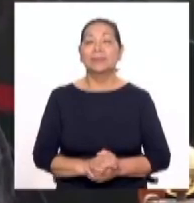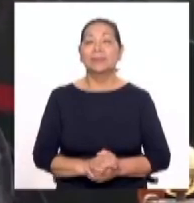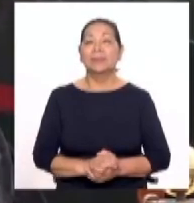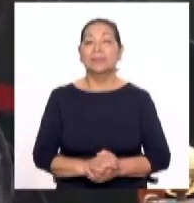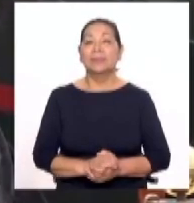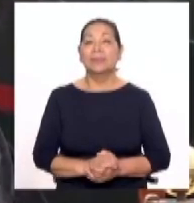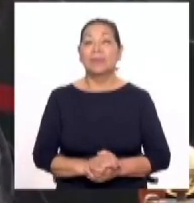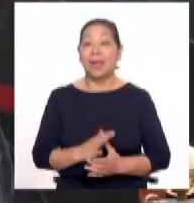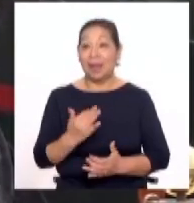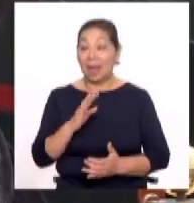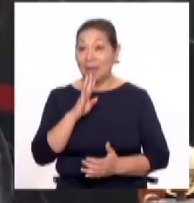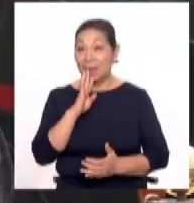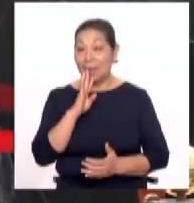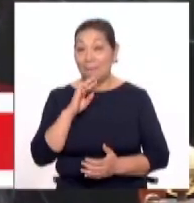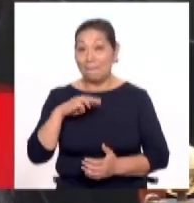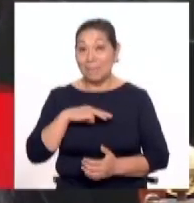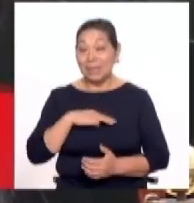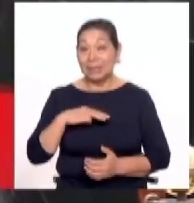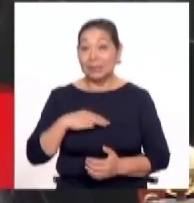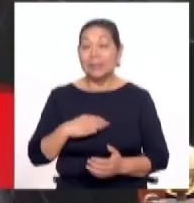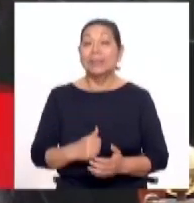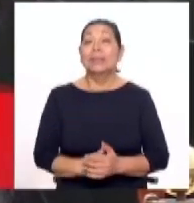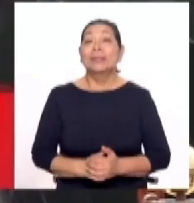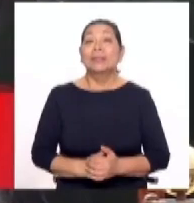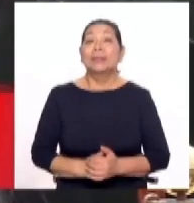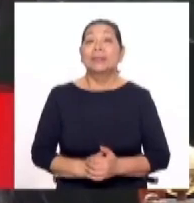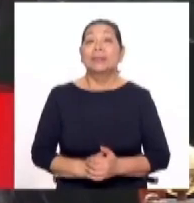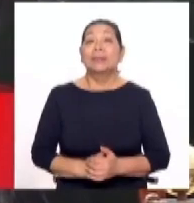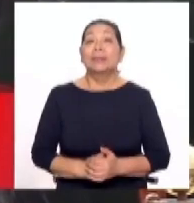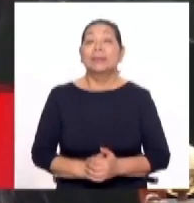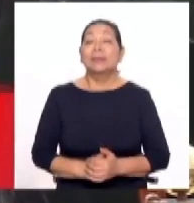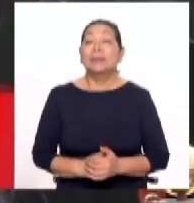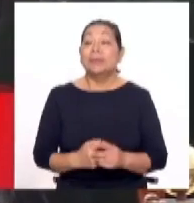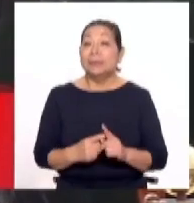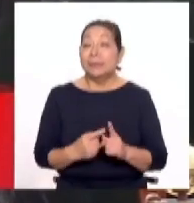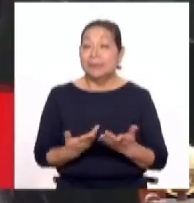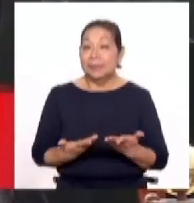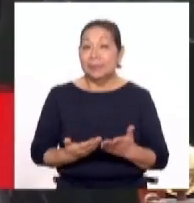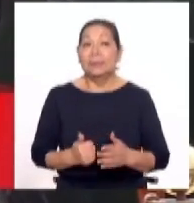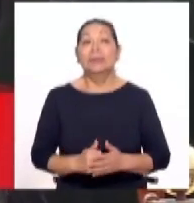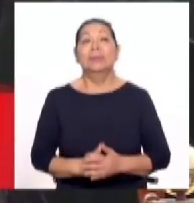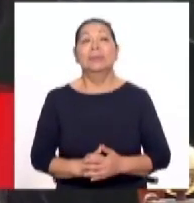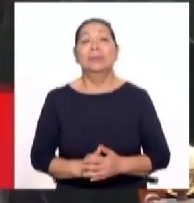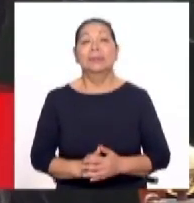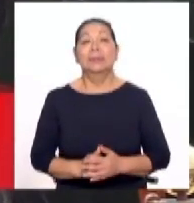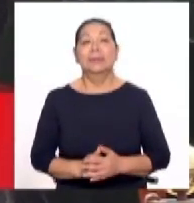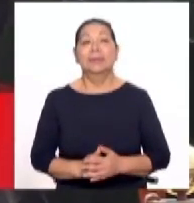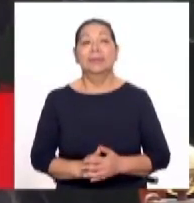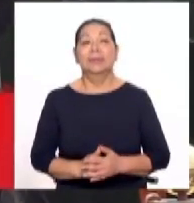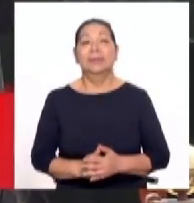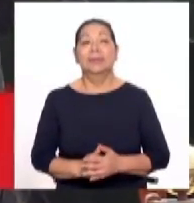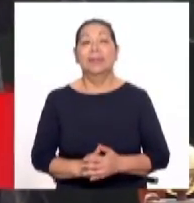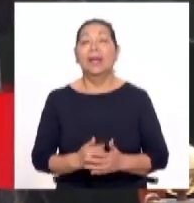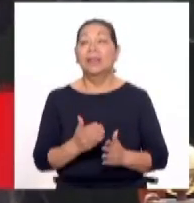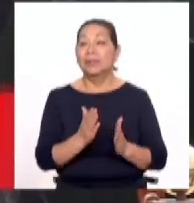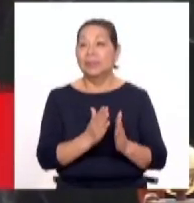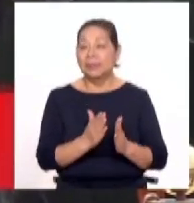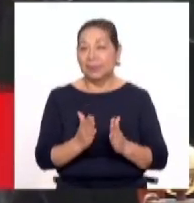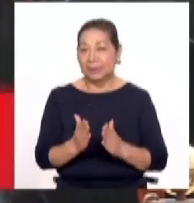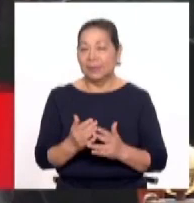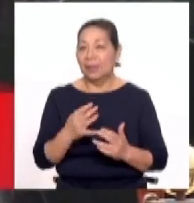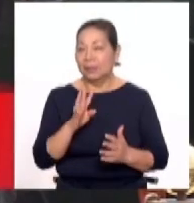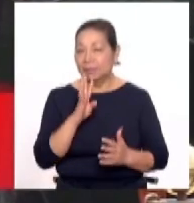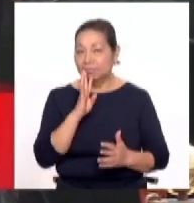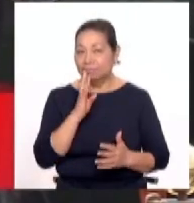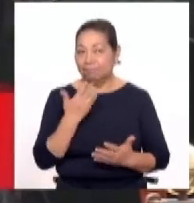Nuestra Policía Nacional del Perú. Así es, María Fernanda. Palabras del ministro del Interior, Vicente Romero, en la entrega de 180 vehículos a la